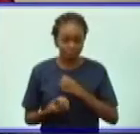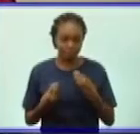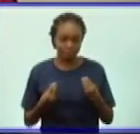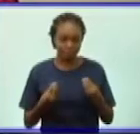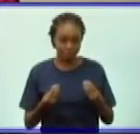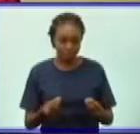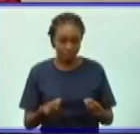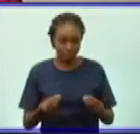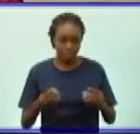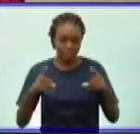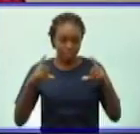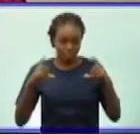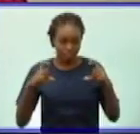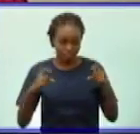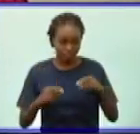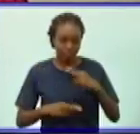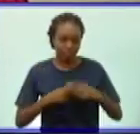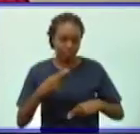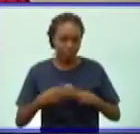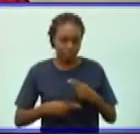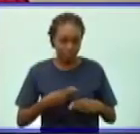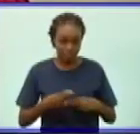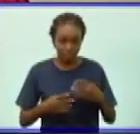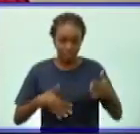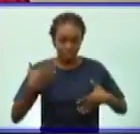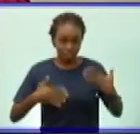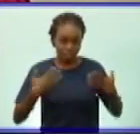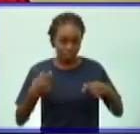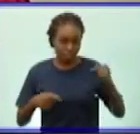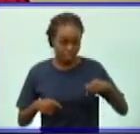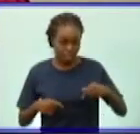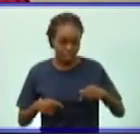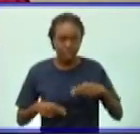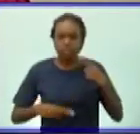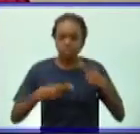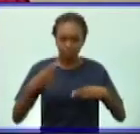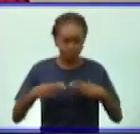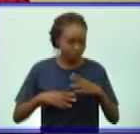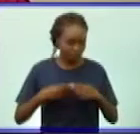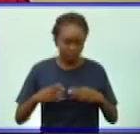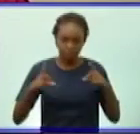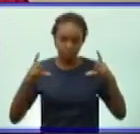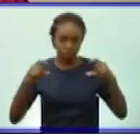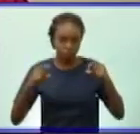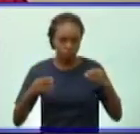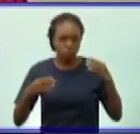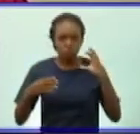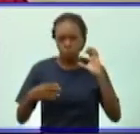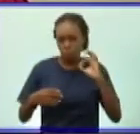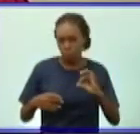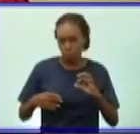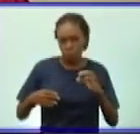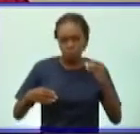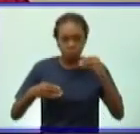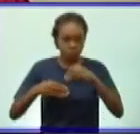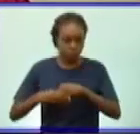que realizaron para estas actividades experimentales le tiren fotos, videos o lo guarden para cuando nos